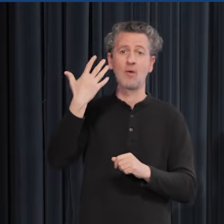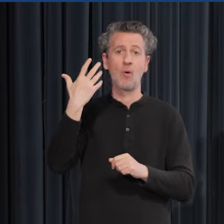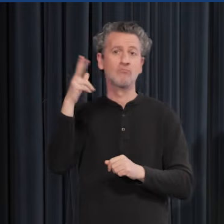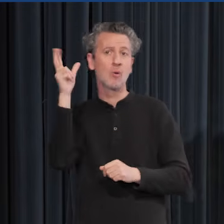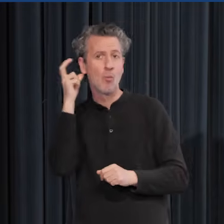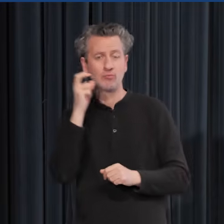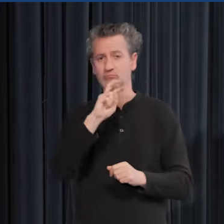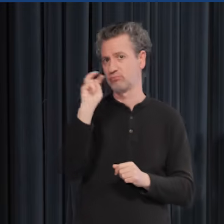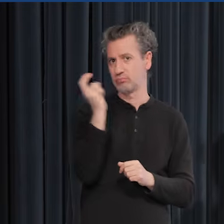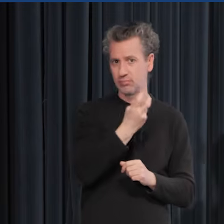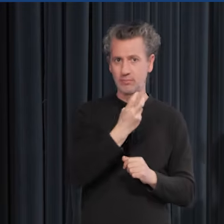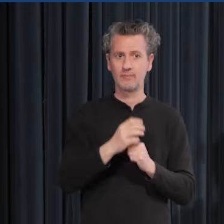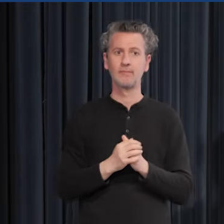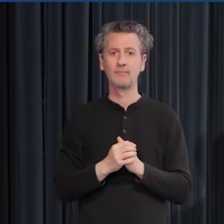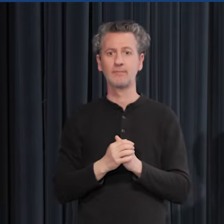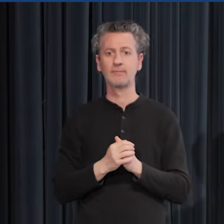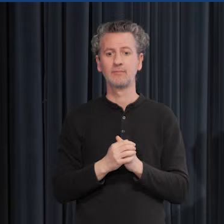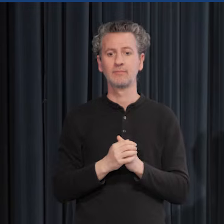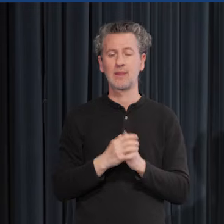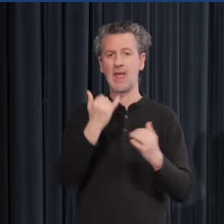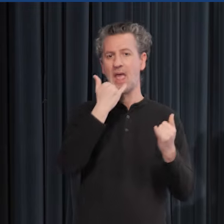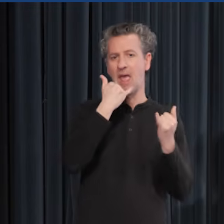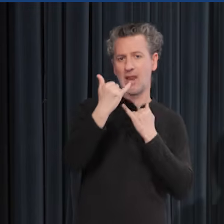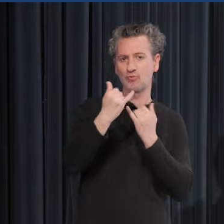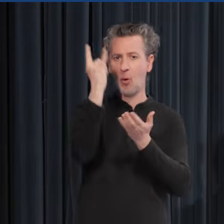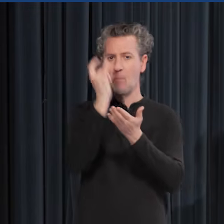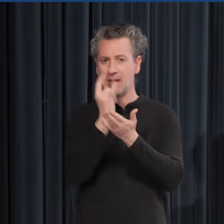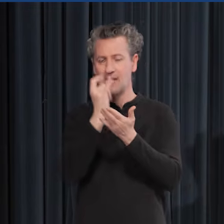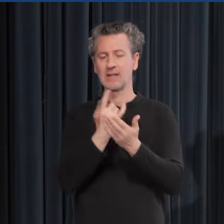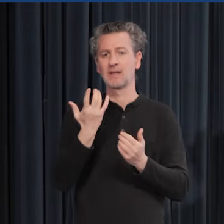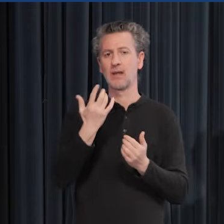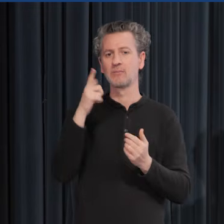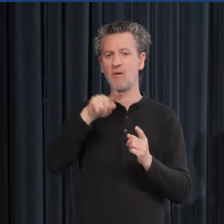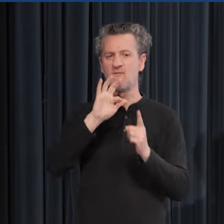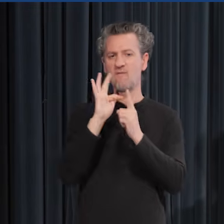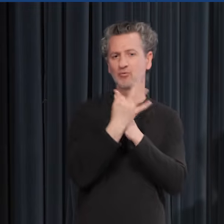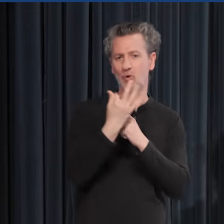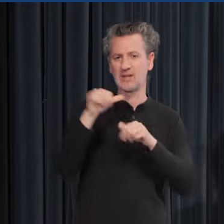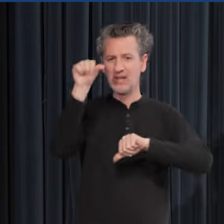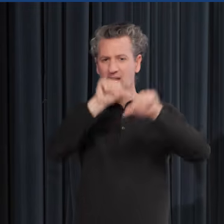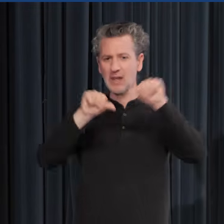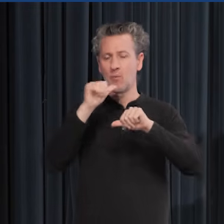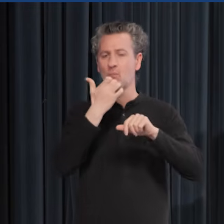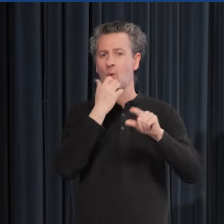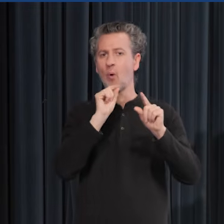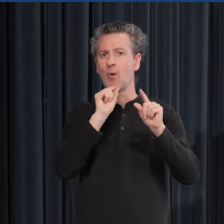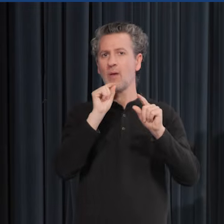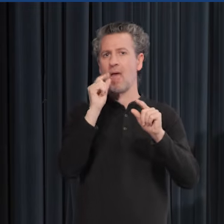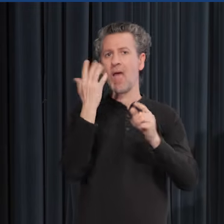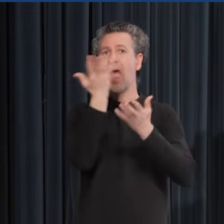acústico, radiaciones electromagnéticas, hasta los factores químicos, como puede ser una contaminación del